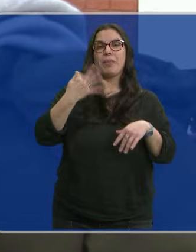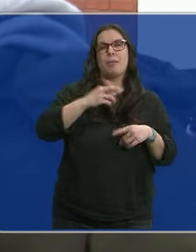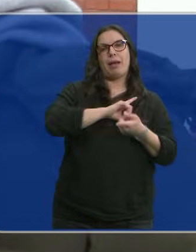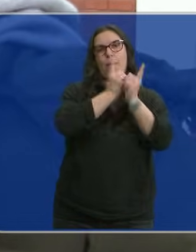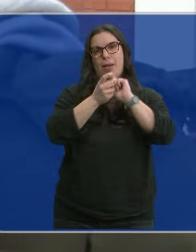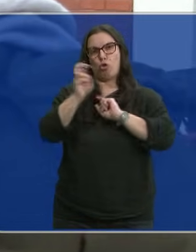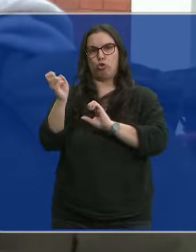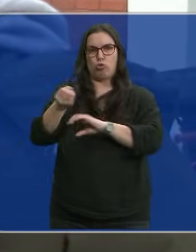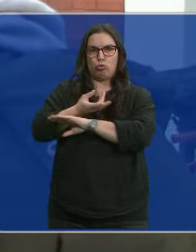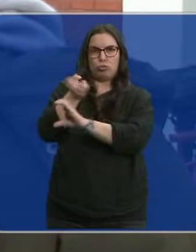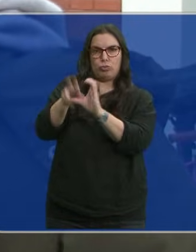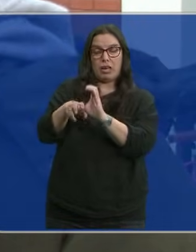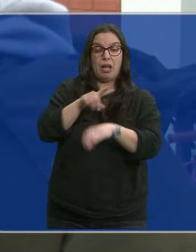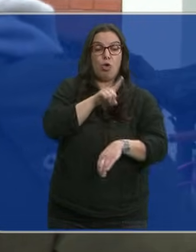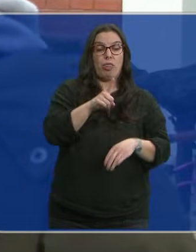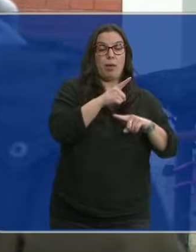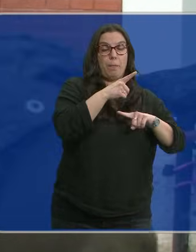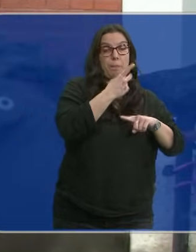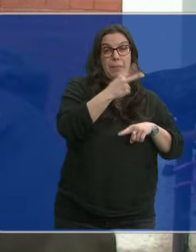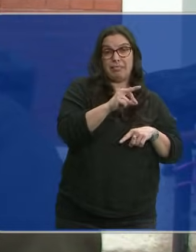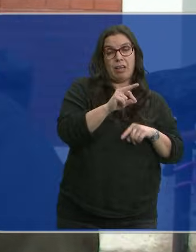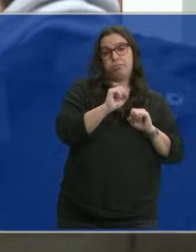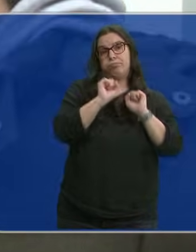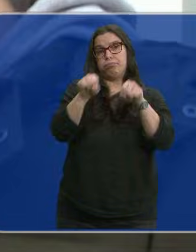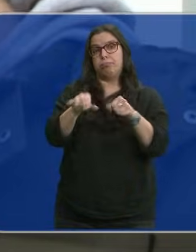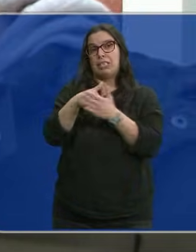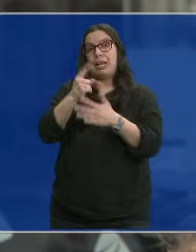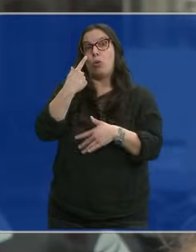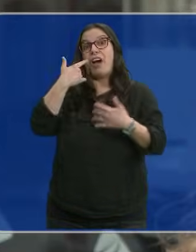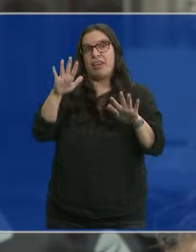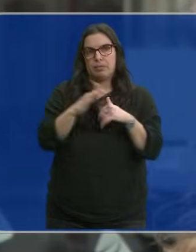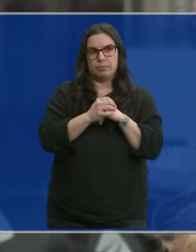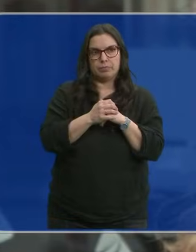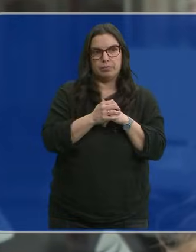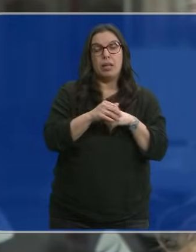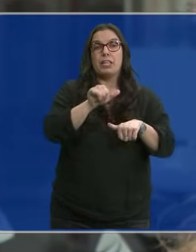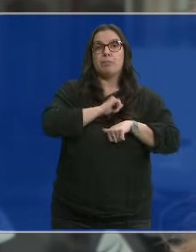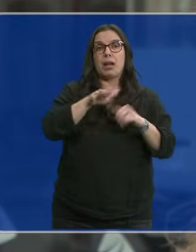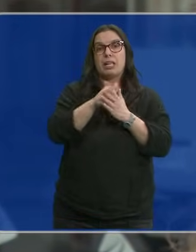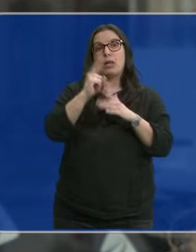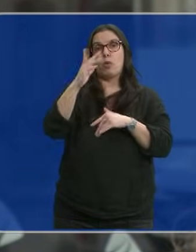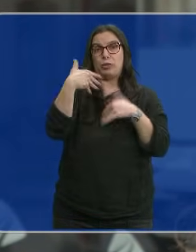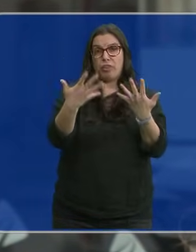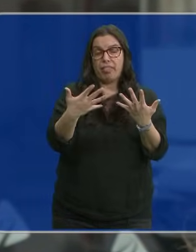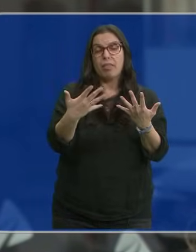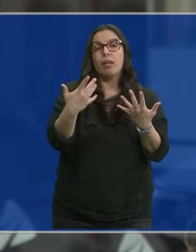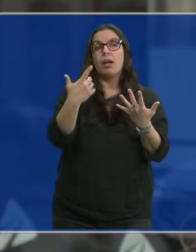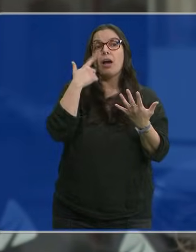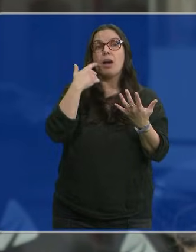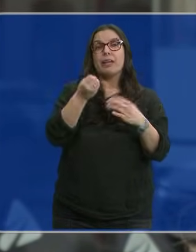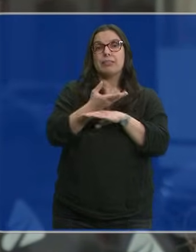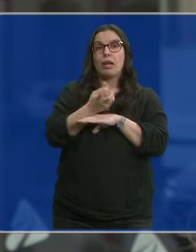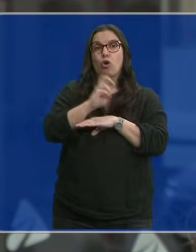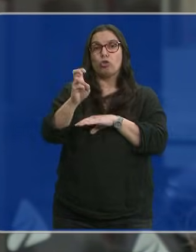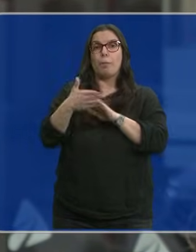reubicar, entonces si tenía que salir a las 11:20 hasta la 1 no salgo, si sale el tren, claro. Ahora tengo que esperar a la 1 menos 10 para volver a coger